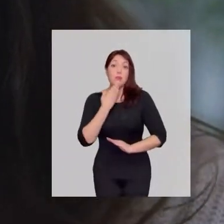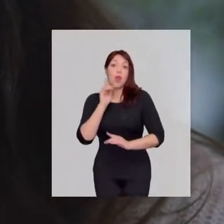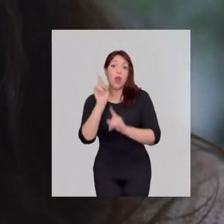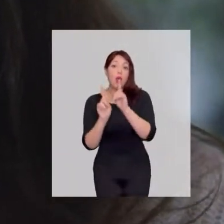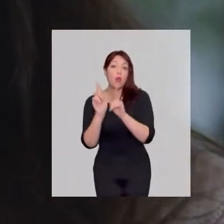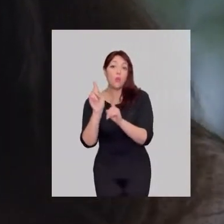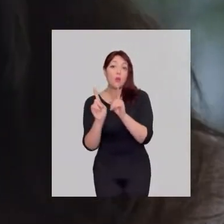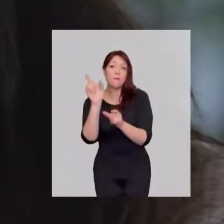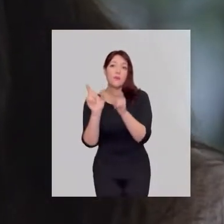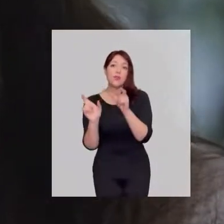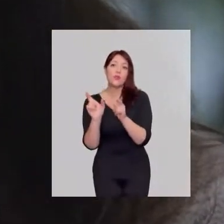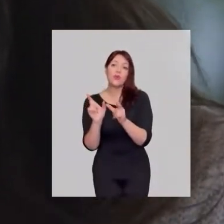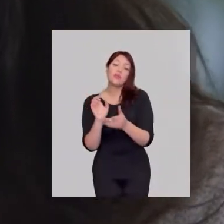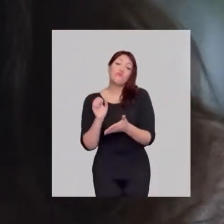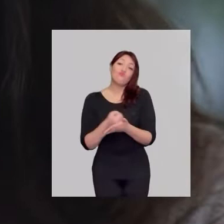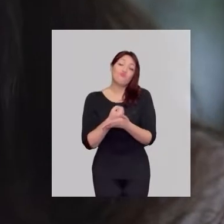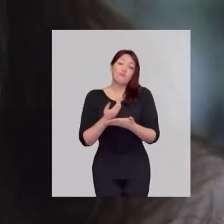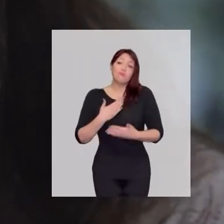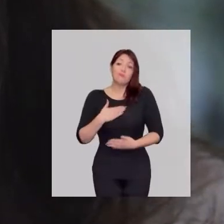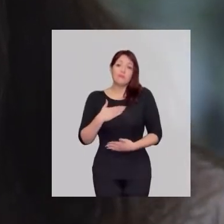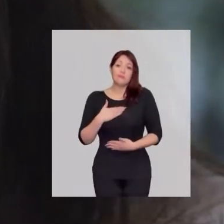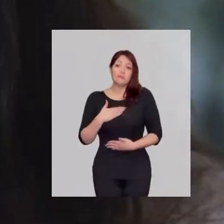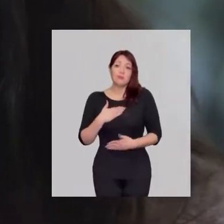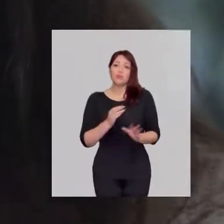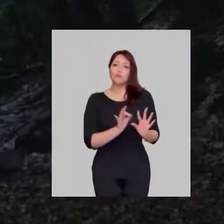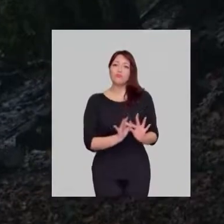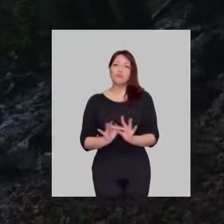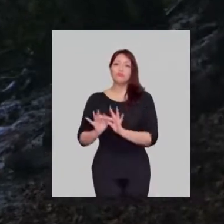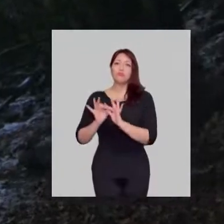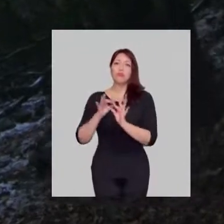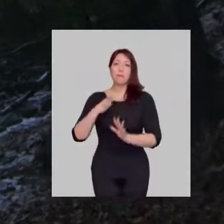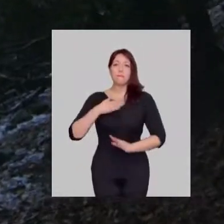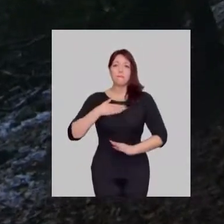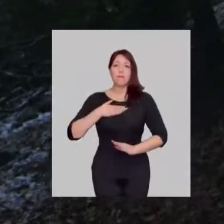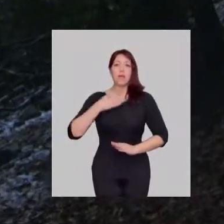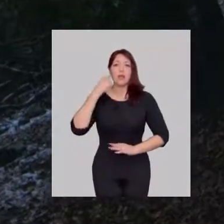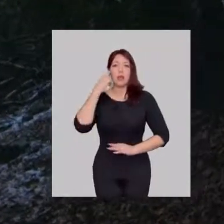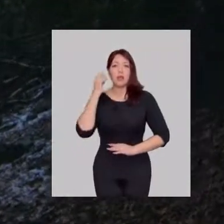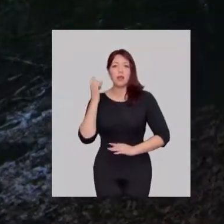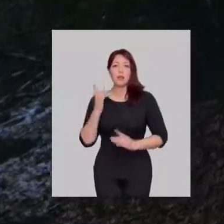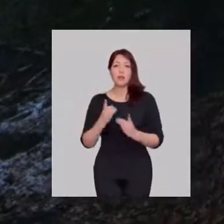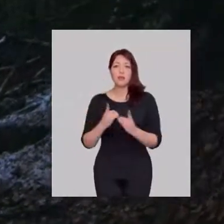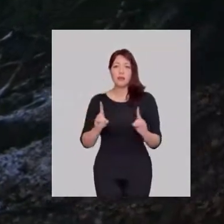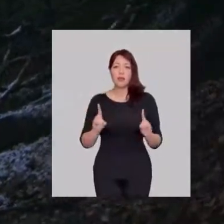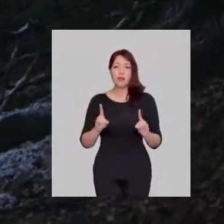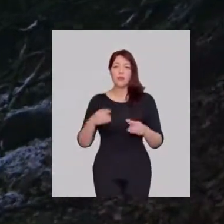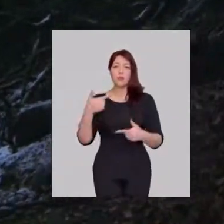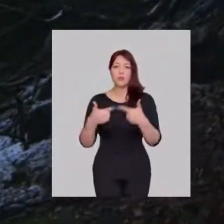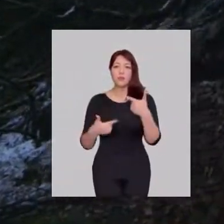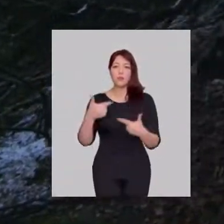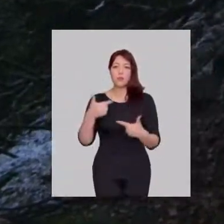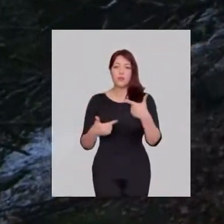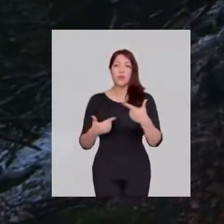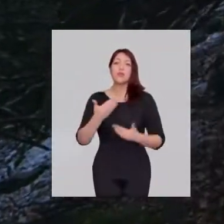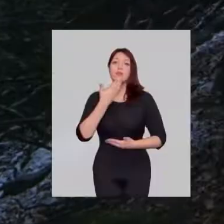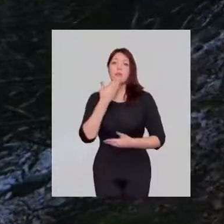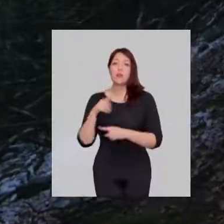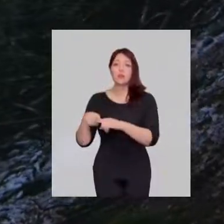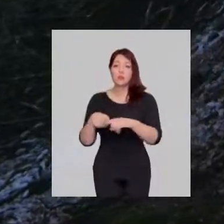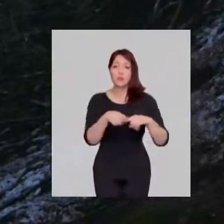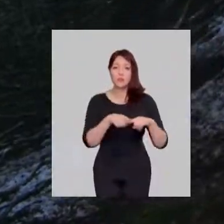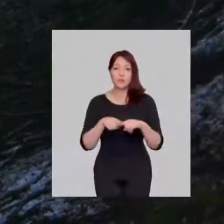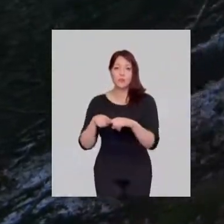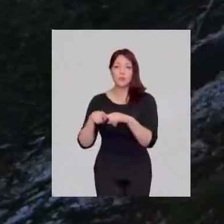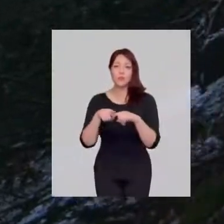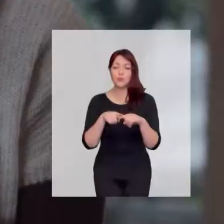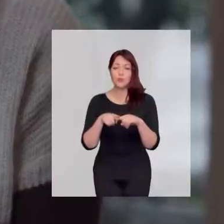constitución. Incluso puede ser para algunos una decepción. Si soy coherente con mis creencias democráticas,